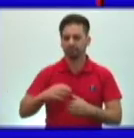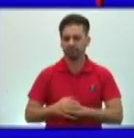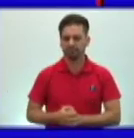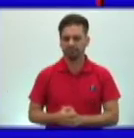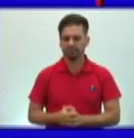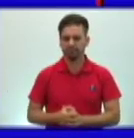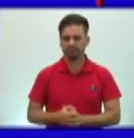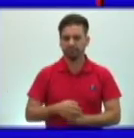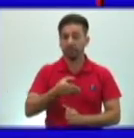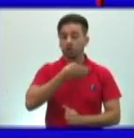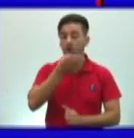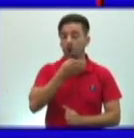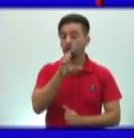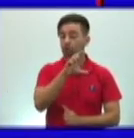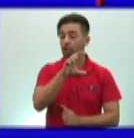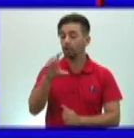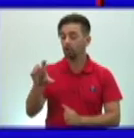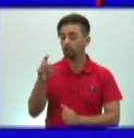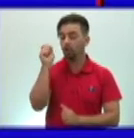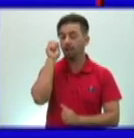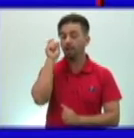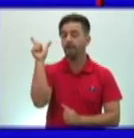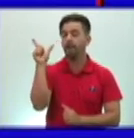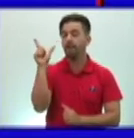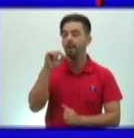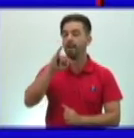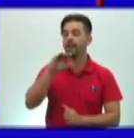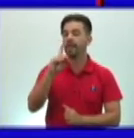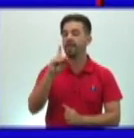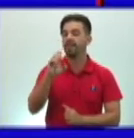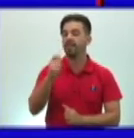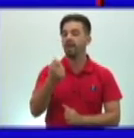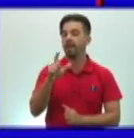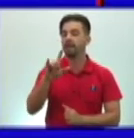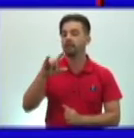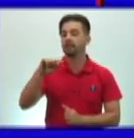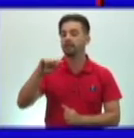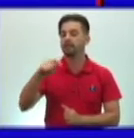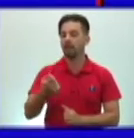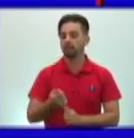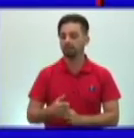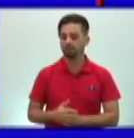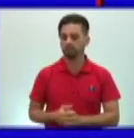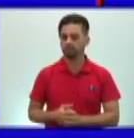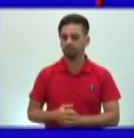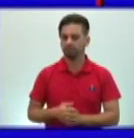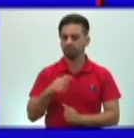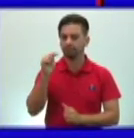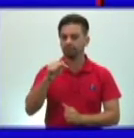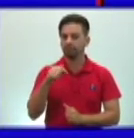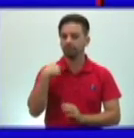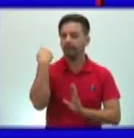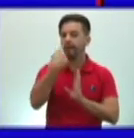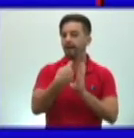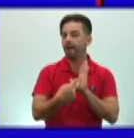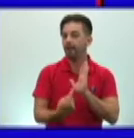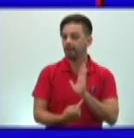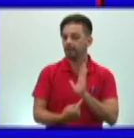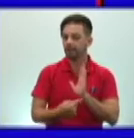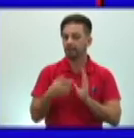consecuentes. ¿Qué es idealismo? Hay un concepto que dice que el idealismo es la cualidad de lo que es